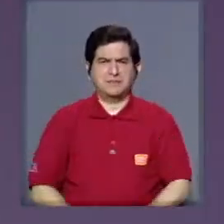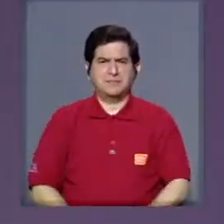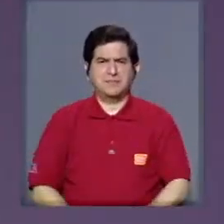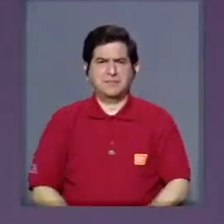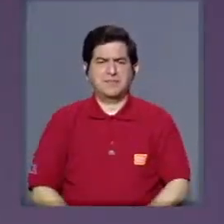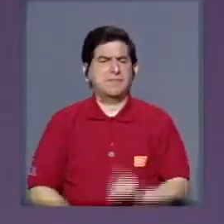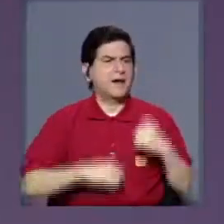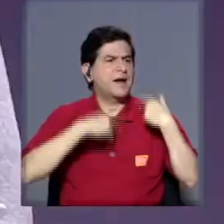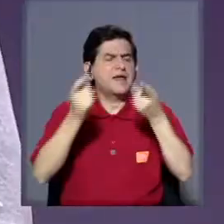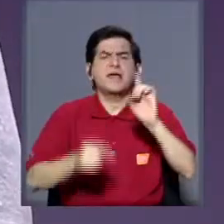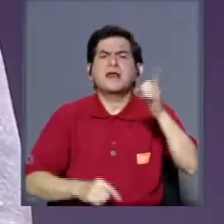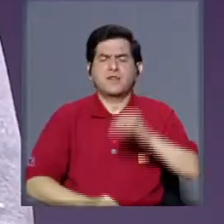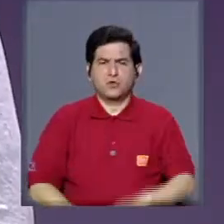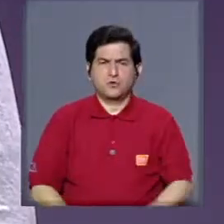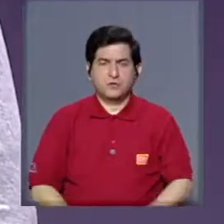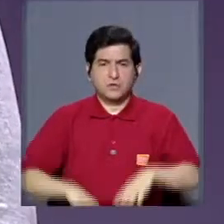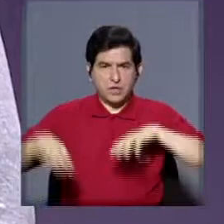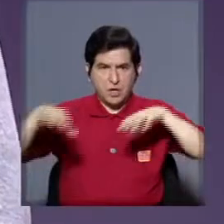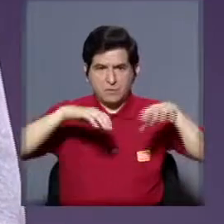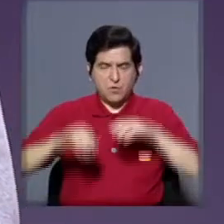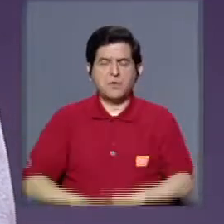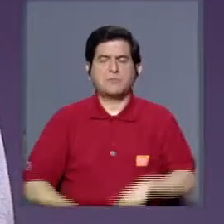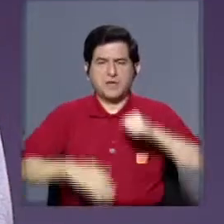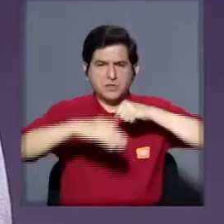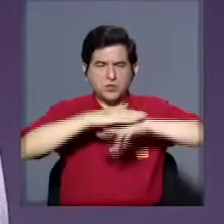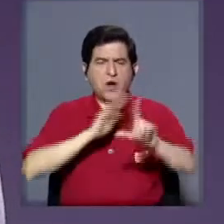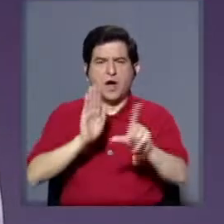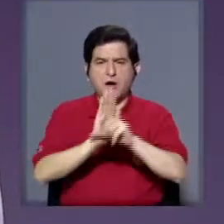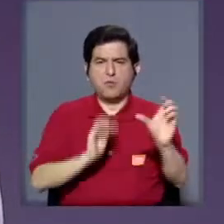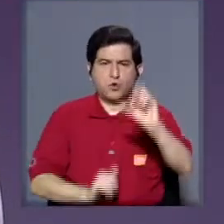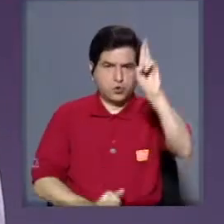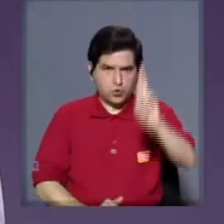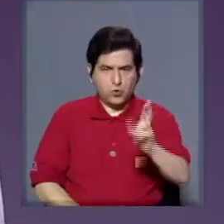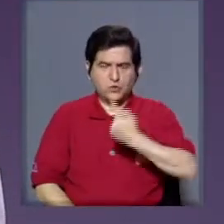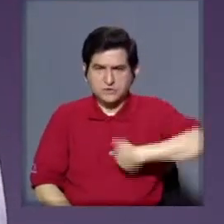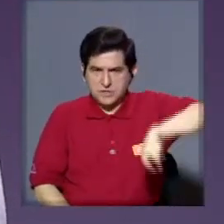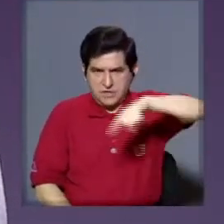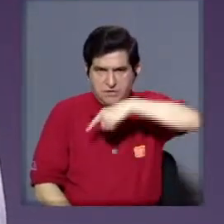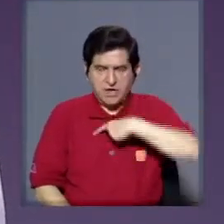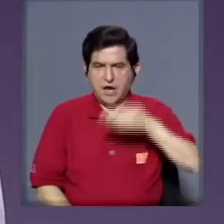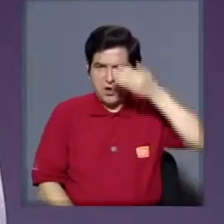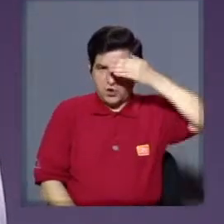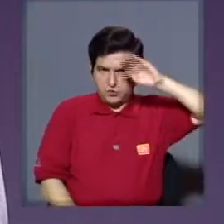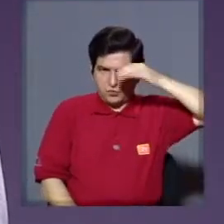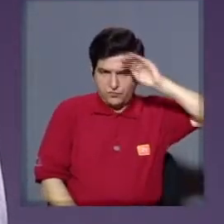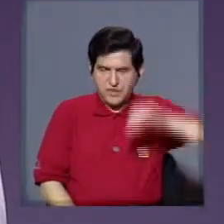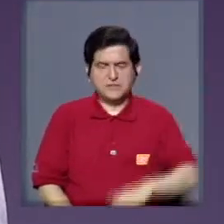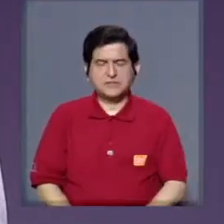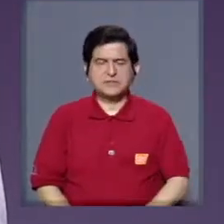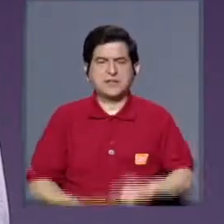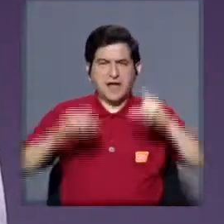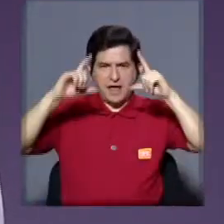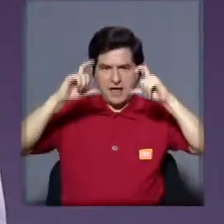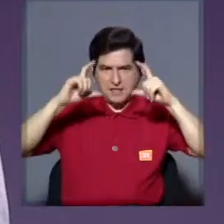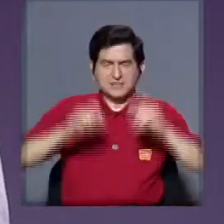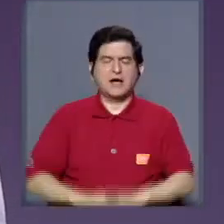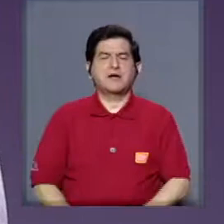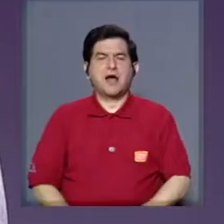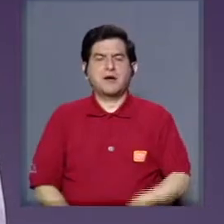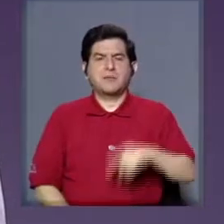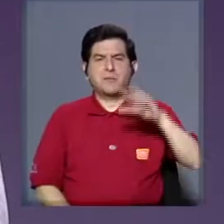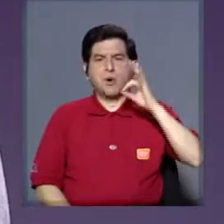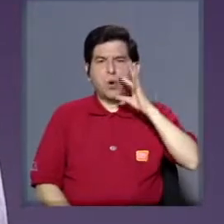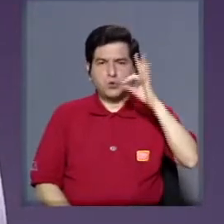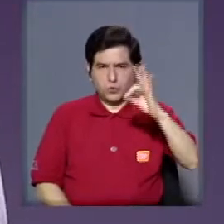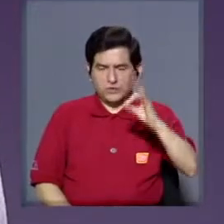dónde pueden acudir desde el movimiento aborto legal costa rica- nosotras estamos en facebook instagram twitter como aborto legal